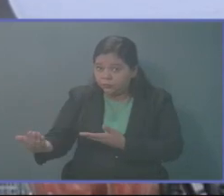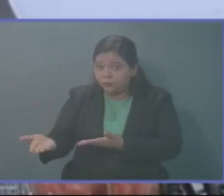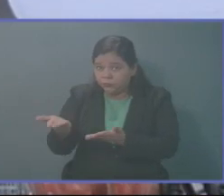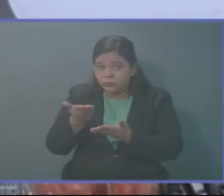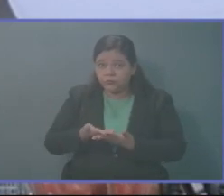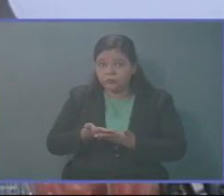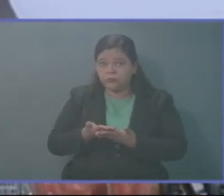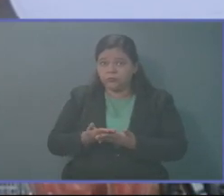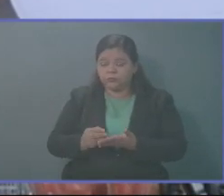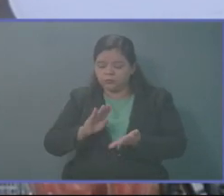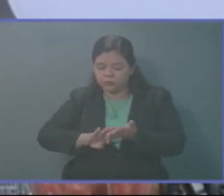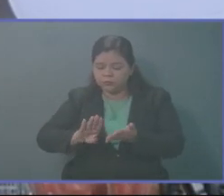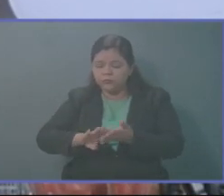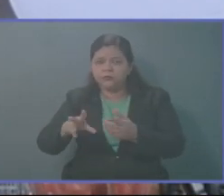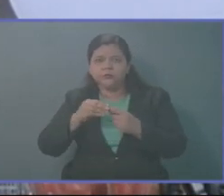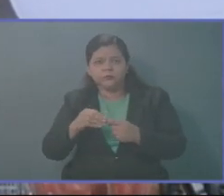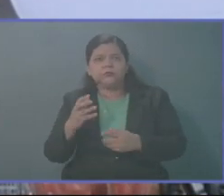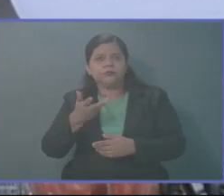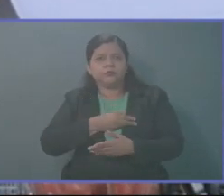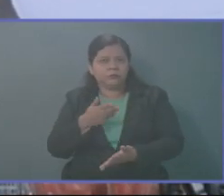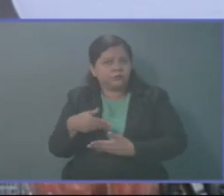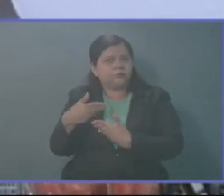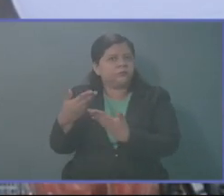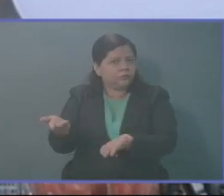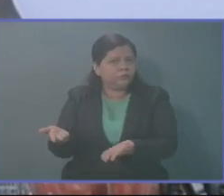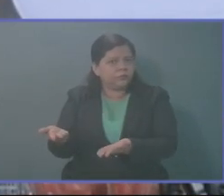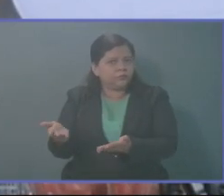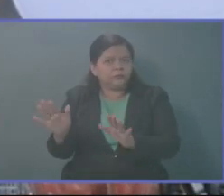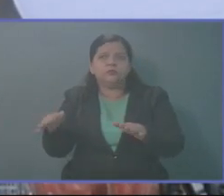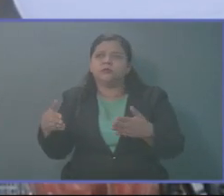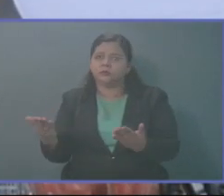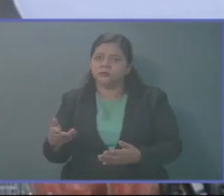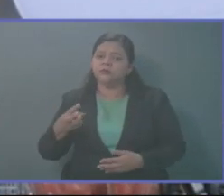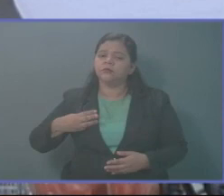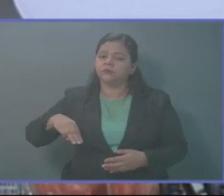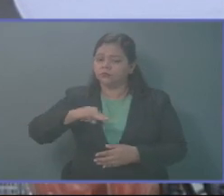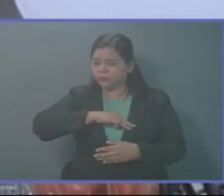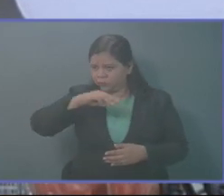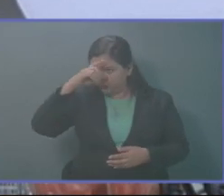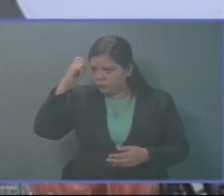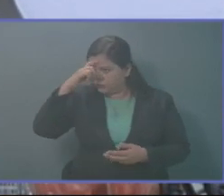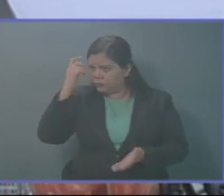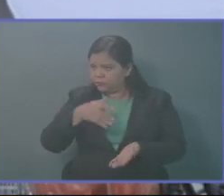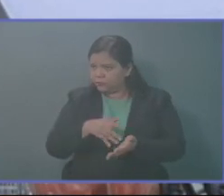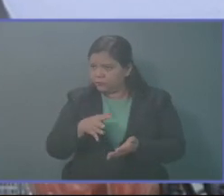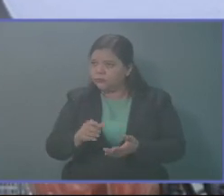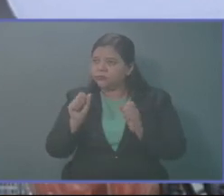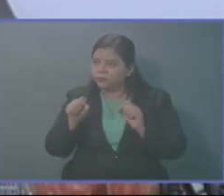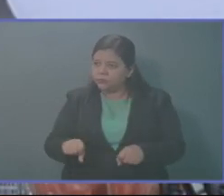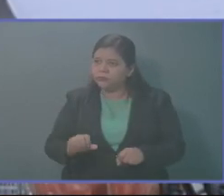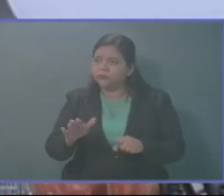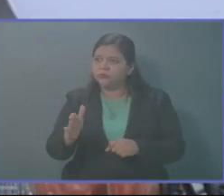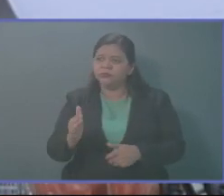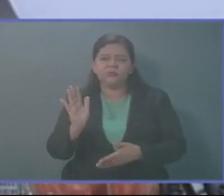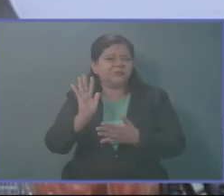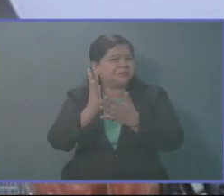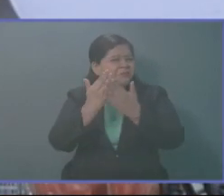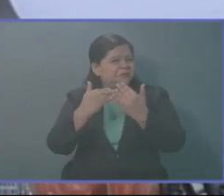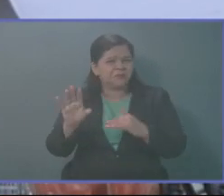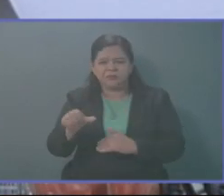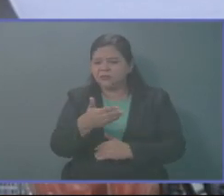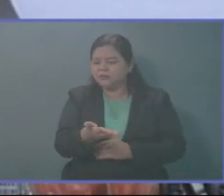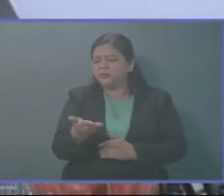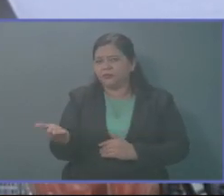contribución especial se la liberemos para el Ministerio de Obras Públicas para utilizarla en cualquier otra cosa.